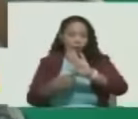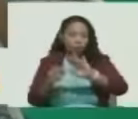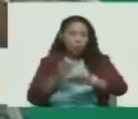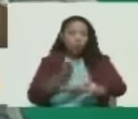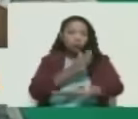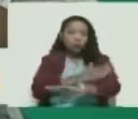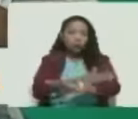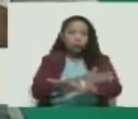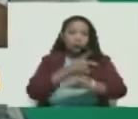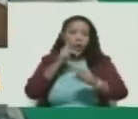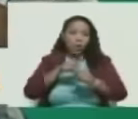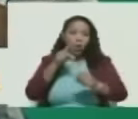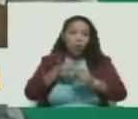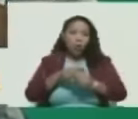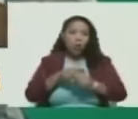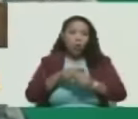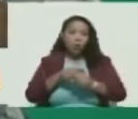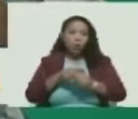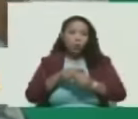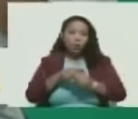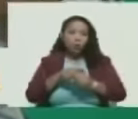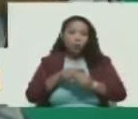petroleras, que el